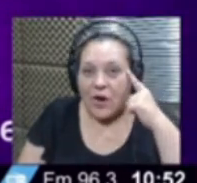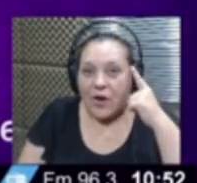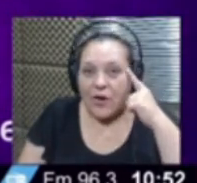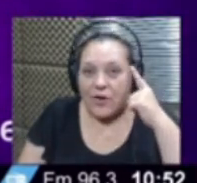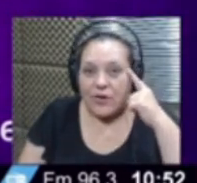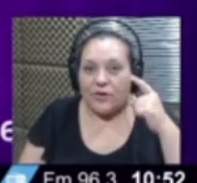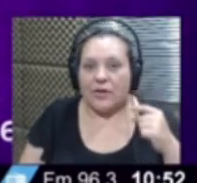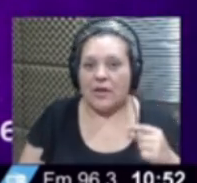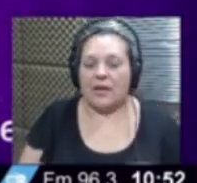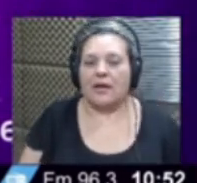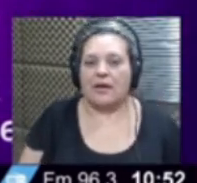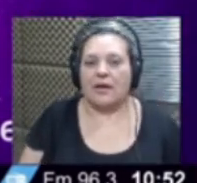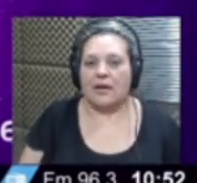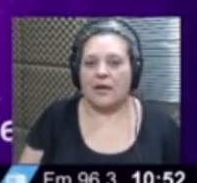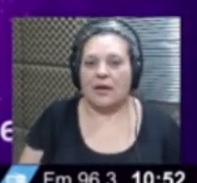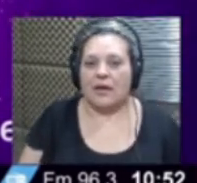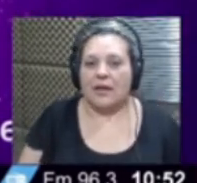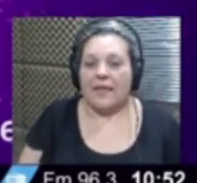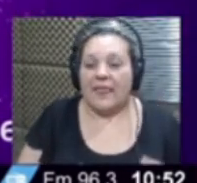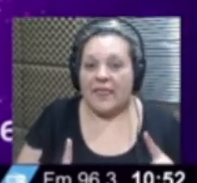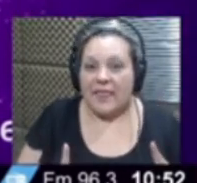a una potencia